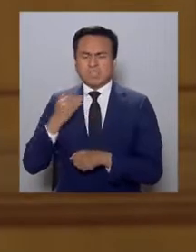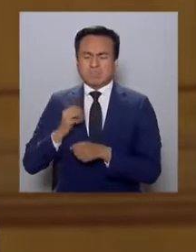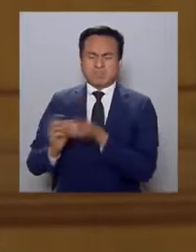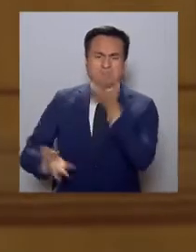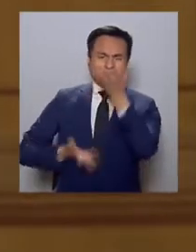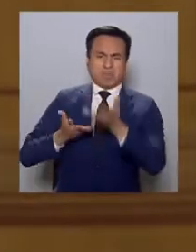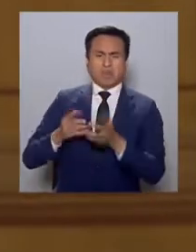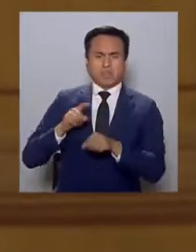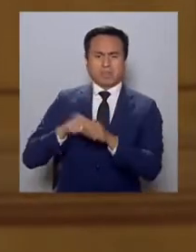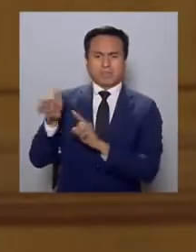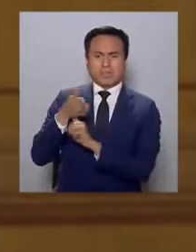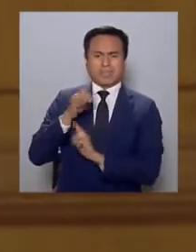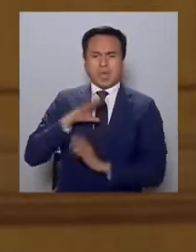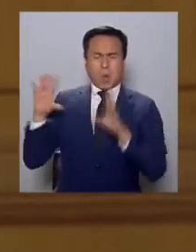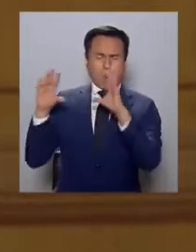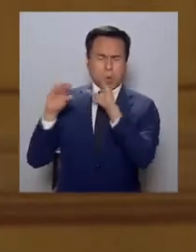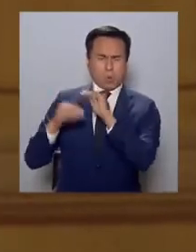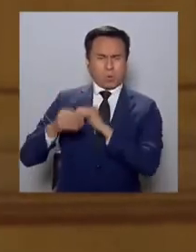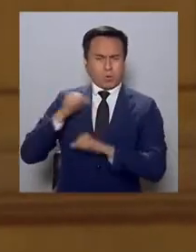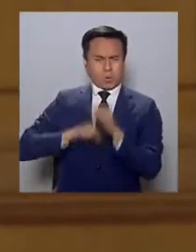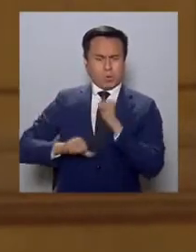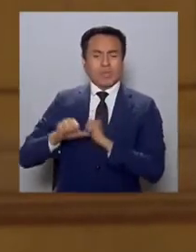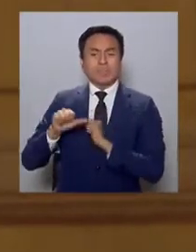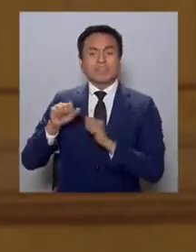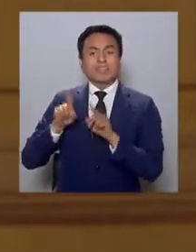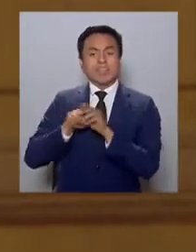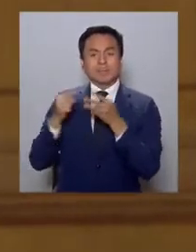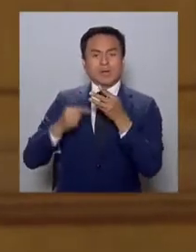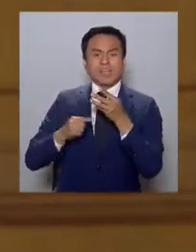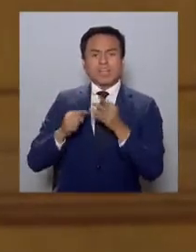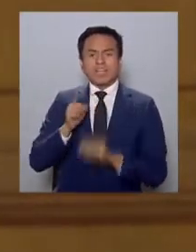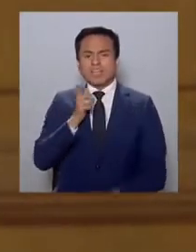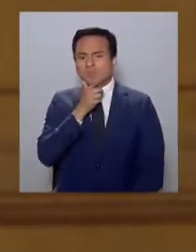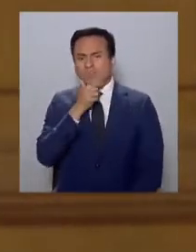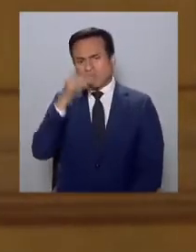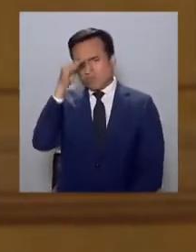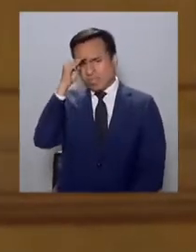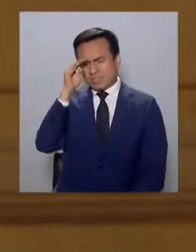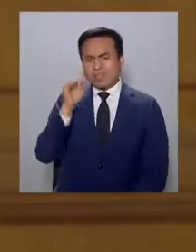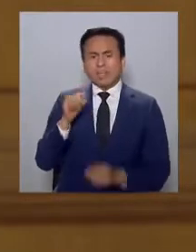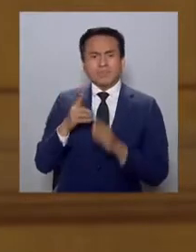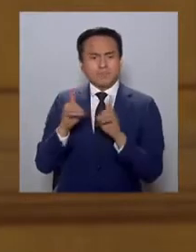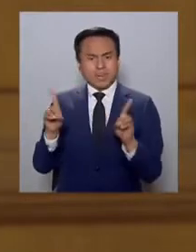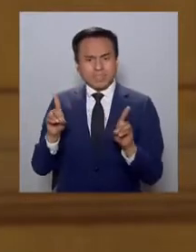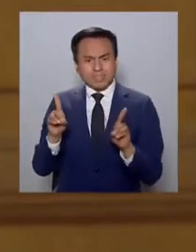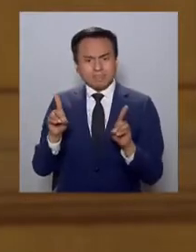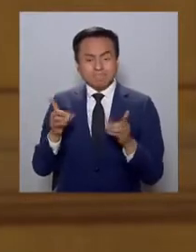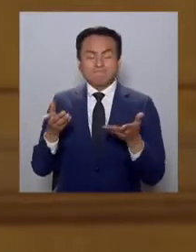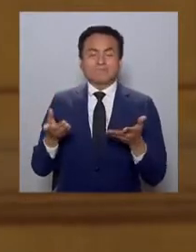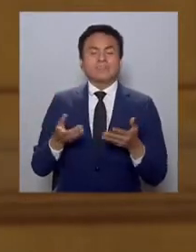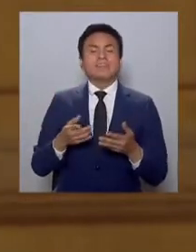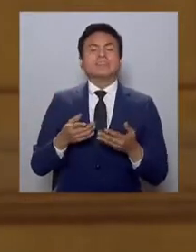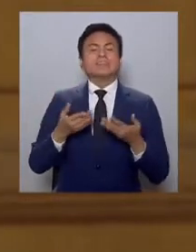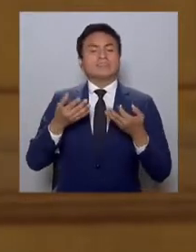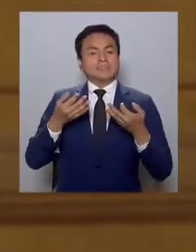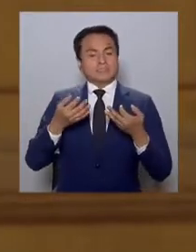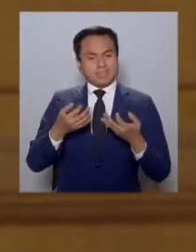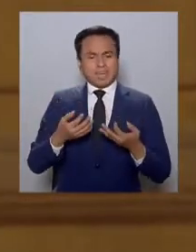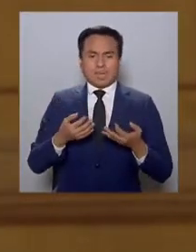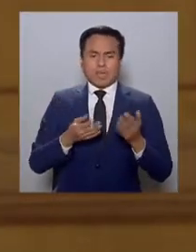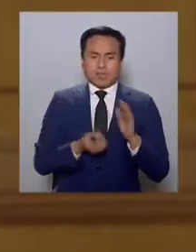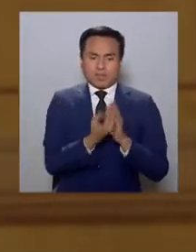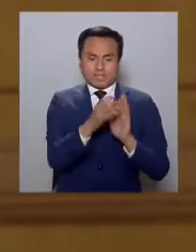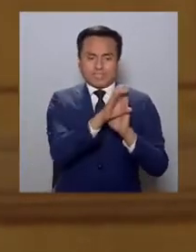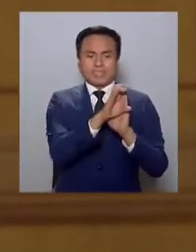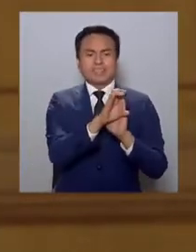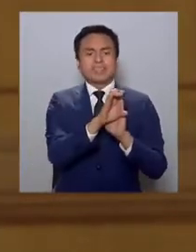más oscuros de nuestra patria y protegida por resabios que desconfían de la democracia, sea de una vez por todas